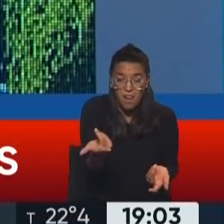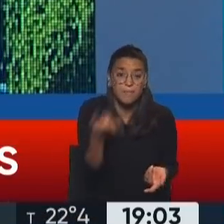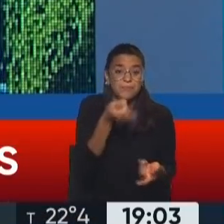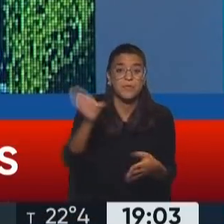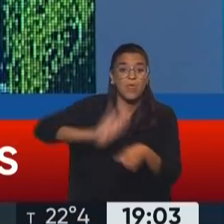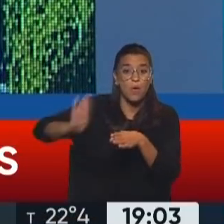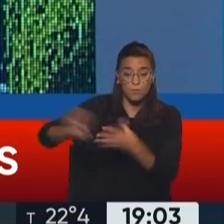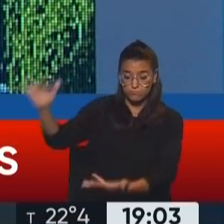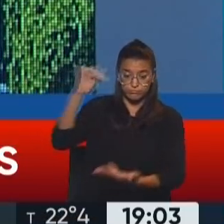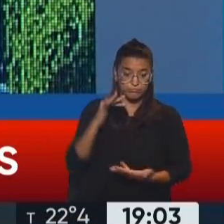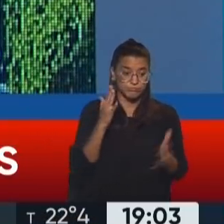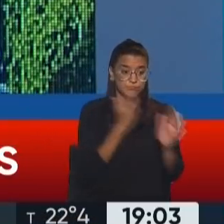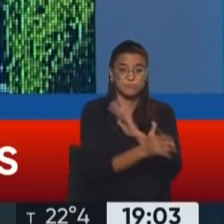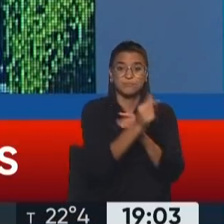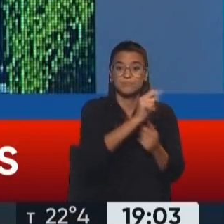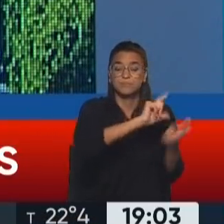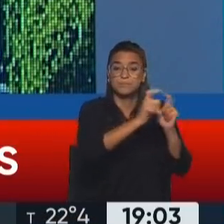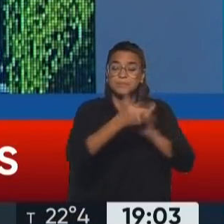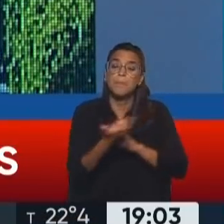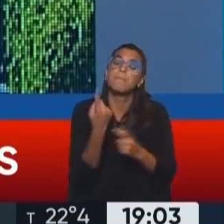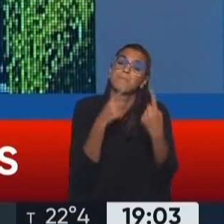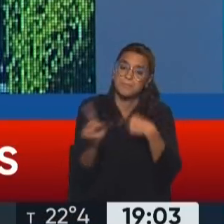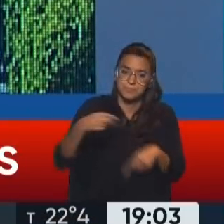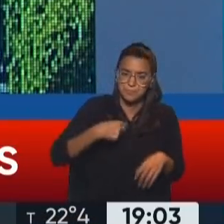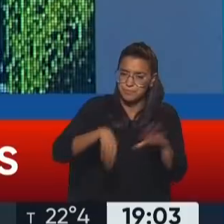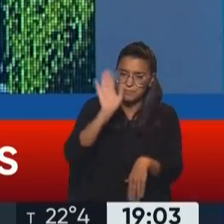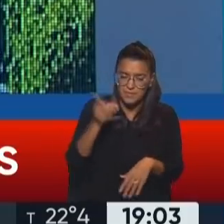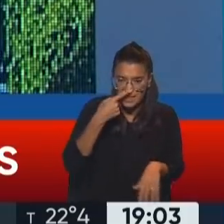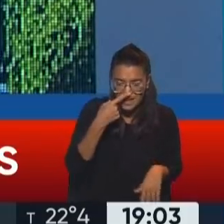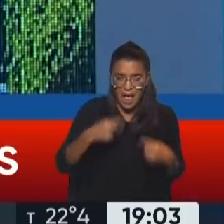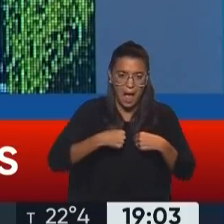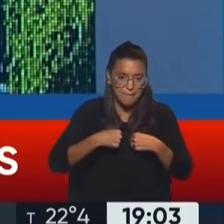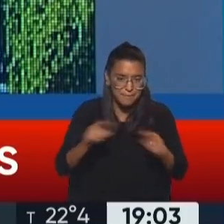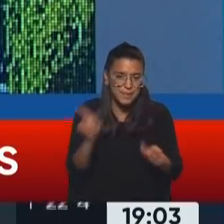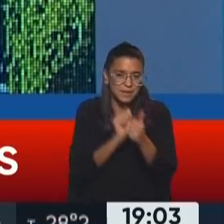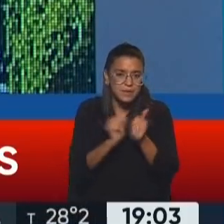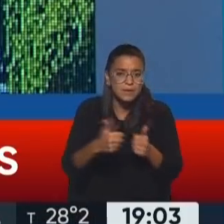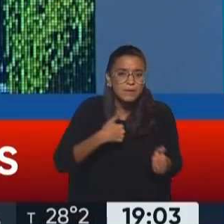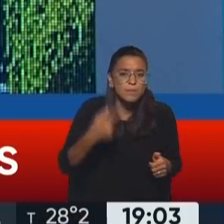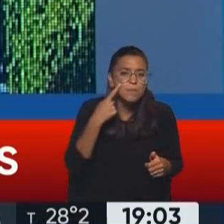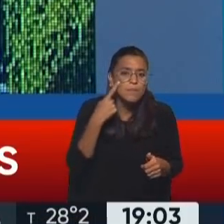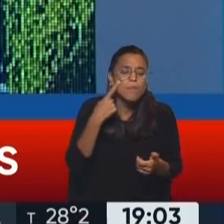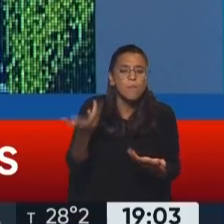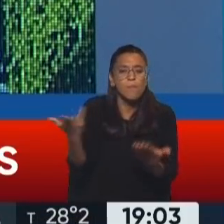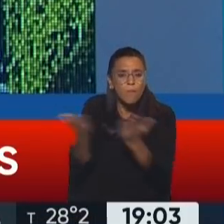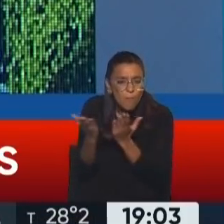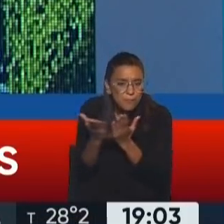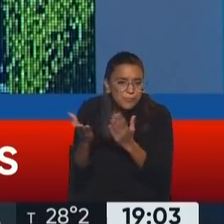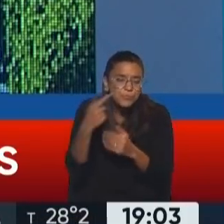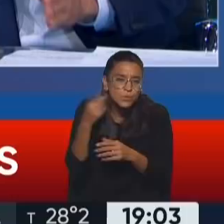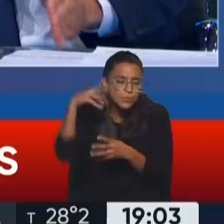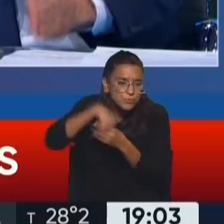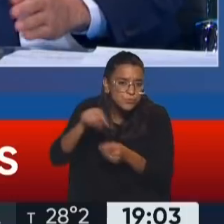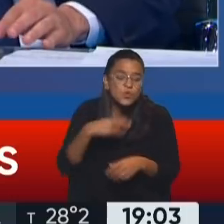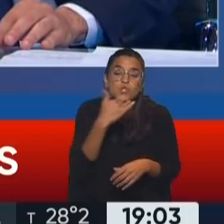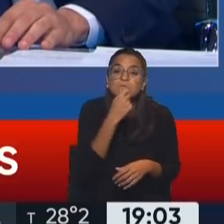deuda se contrajo para financiar la convertibilidad. Pero a mí lo que más interesante, o lo que siempre me interesó de esa historia, que la viví como pasante, raso, es, no sé si